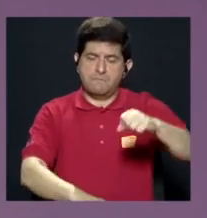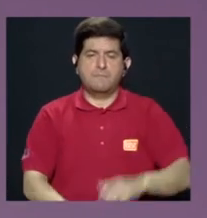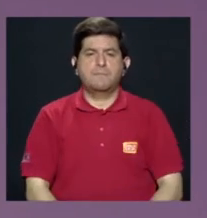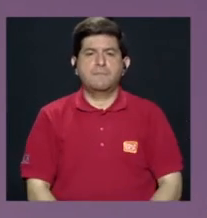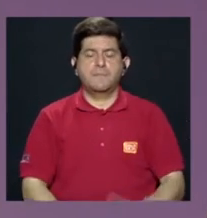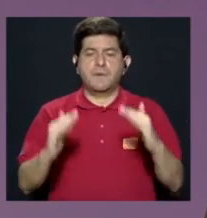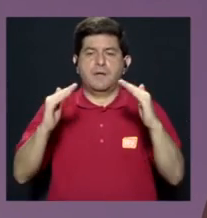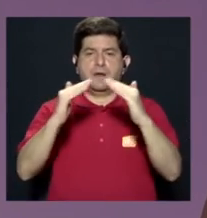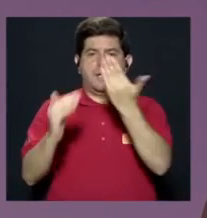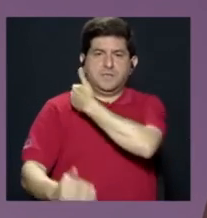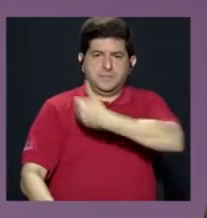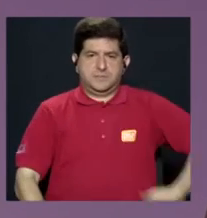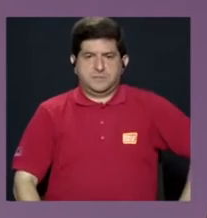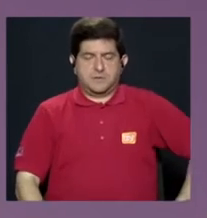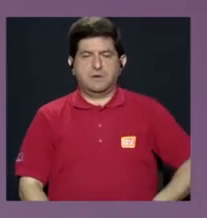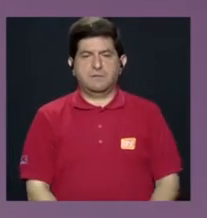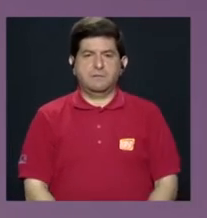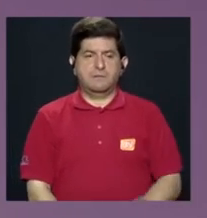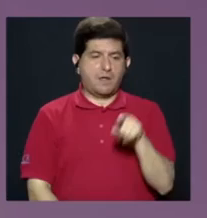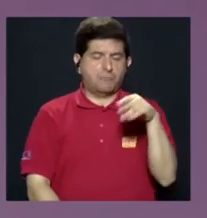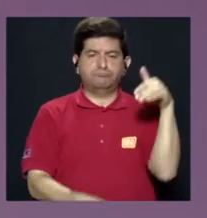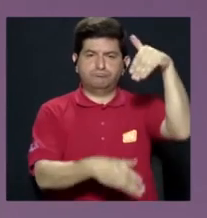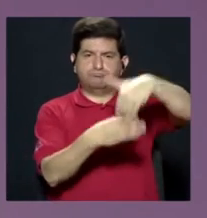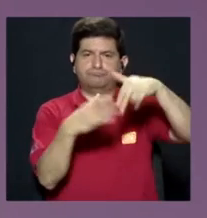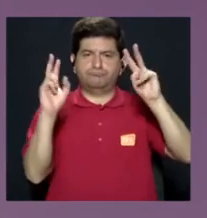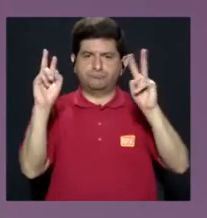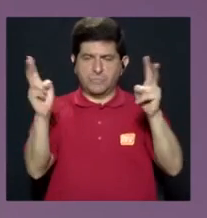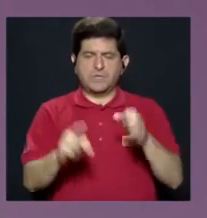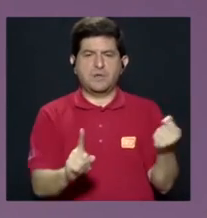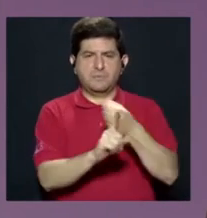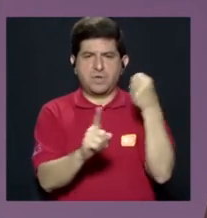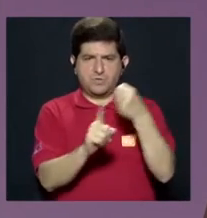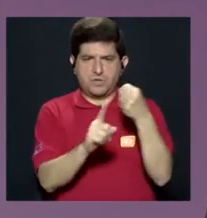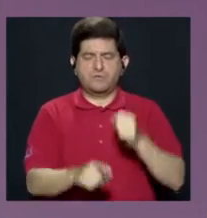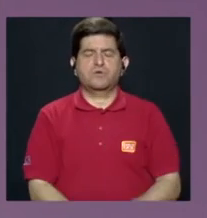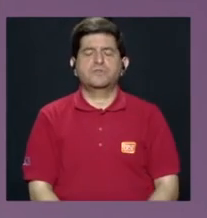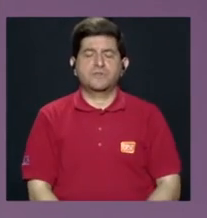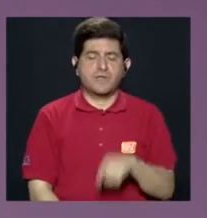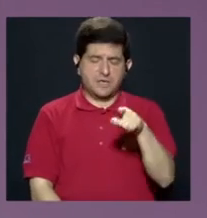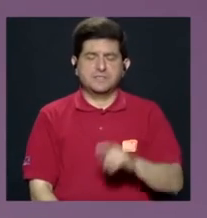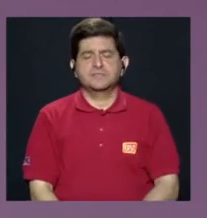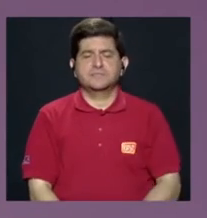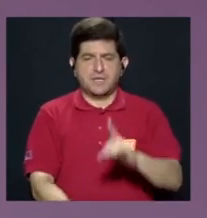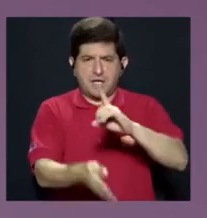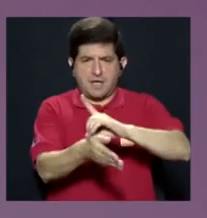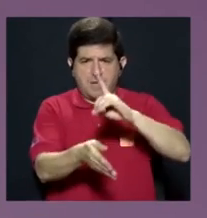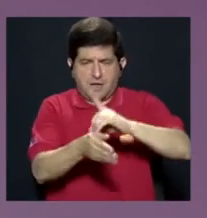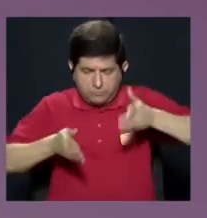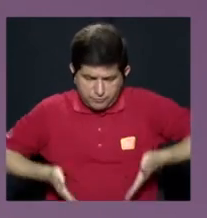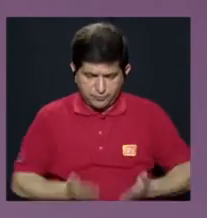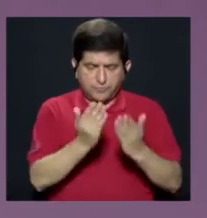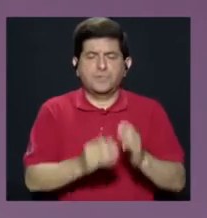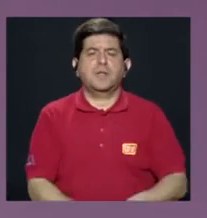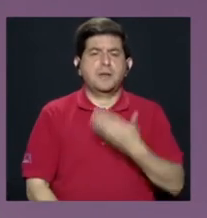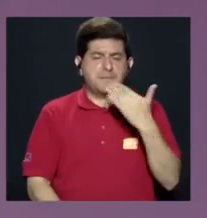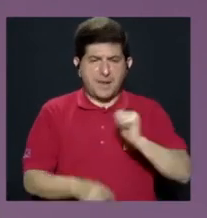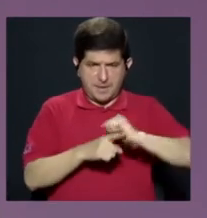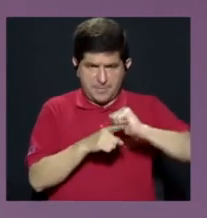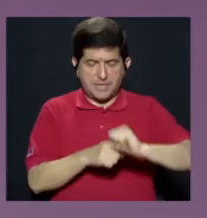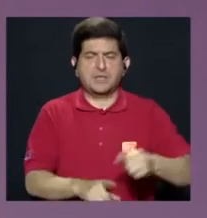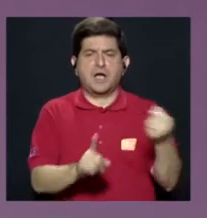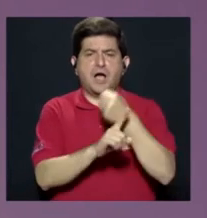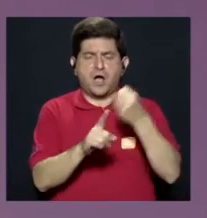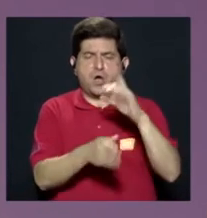Casa Presidencial ha estado pues interviniendo en el tema de violencia obstétrica y mala praxis médica, también de violencia médica hacia